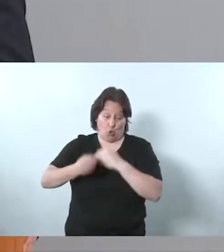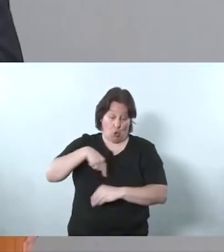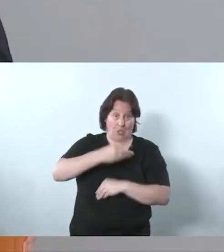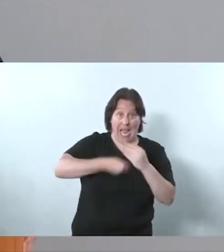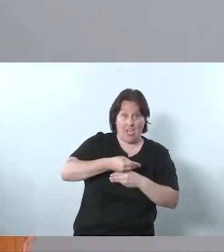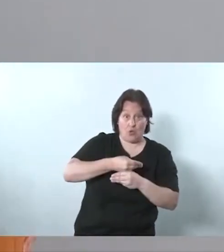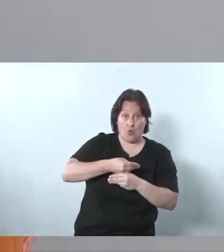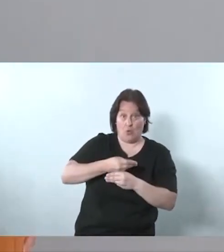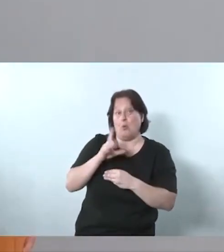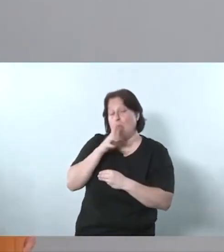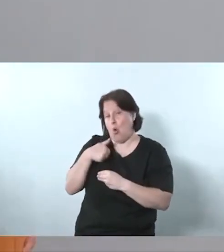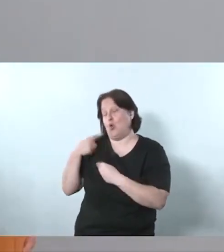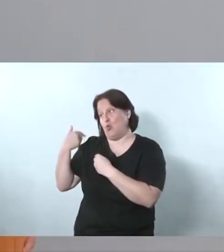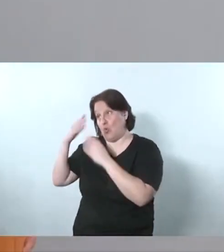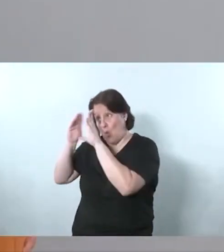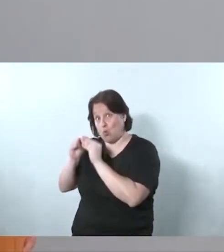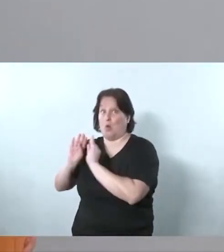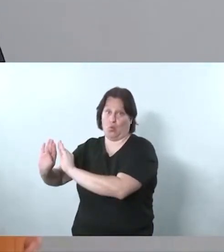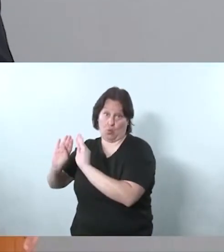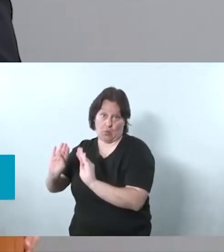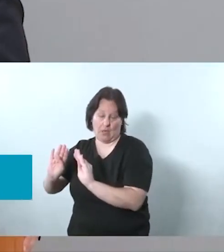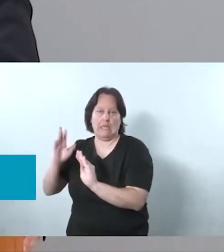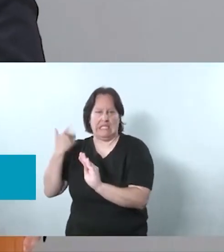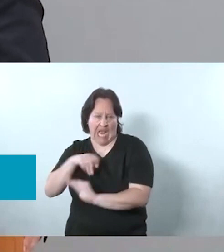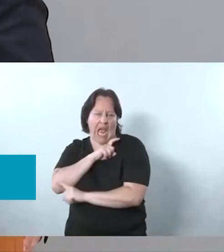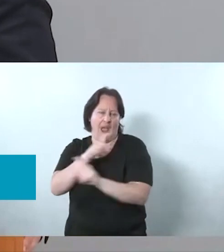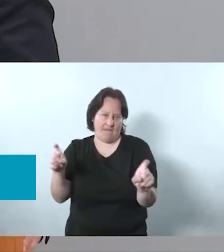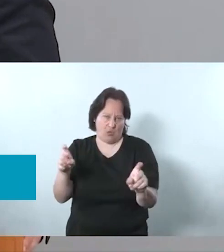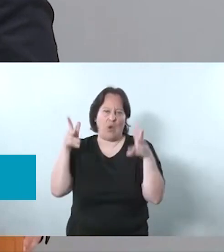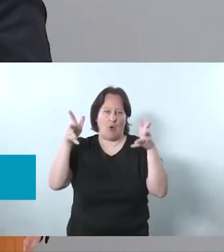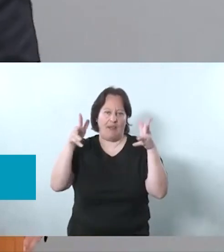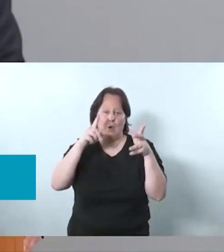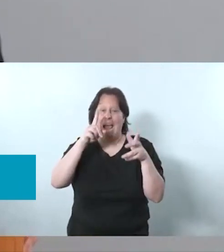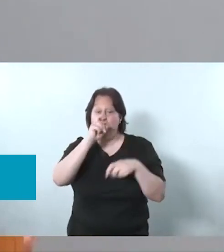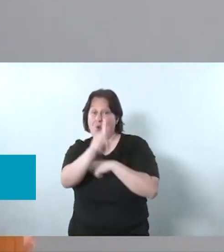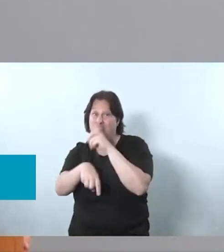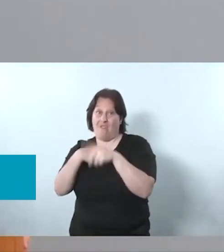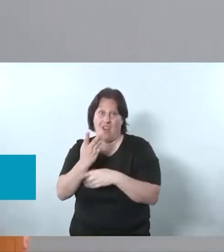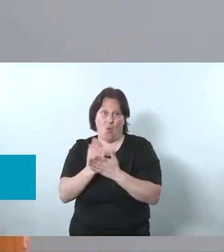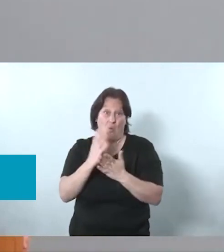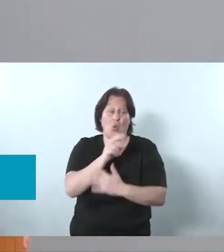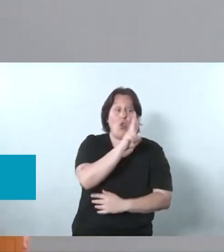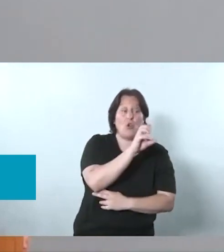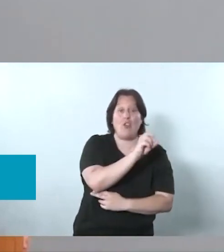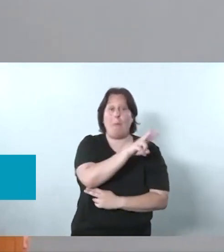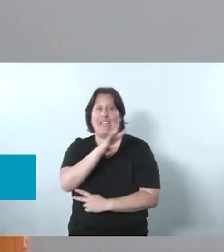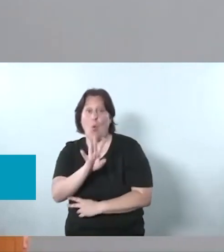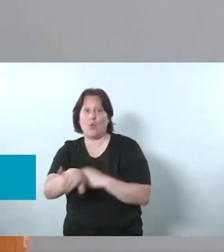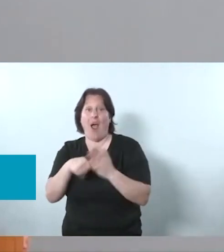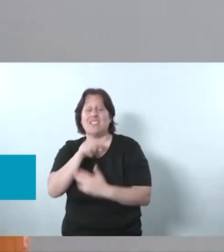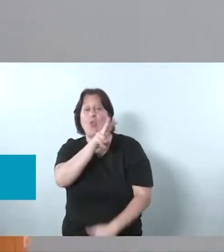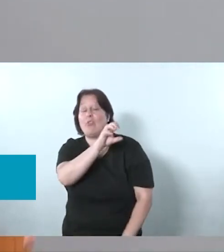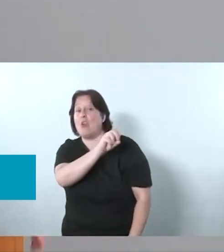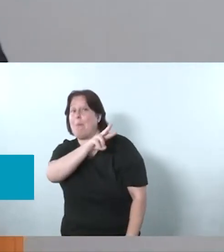primaria que como recomendación a partir del próximo curso 2024-2025 y de forma obligatoria al